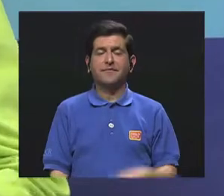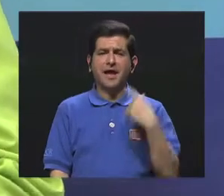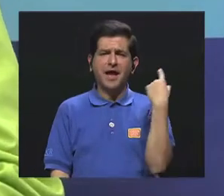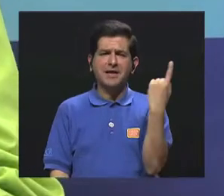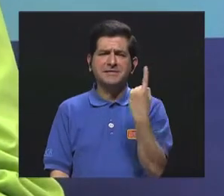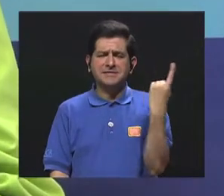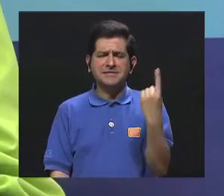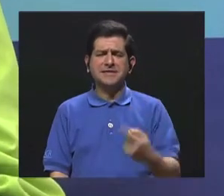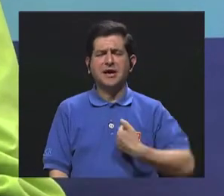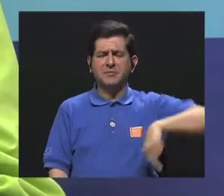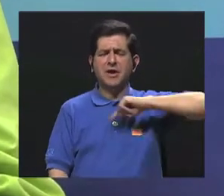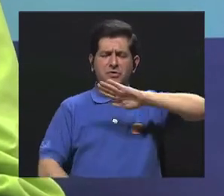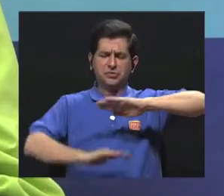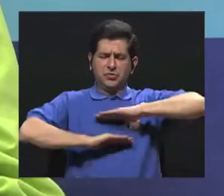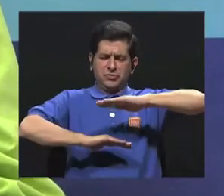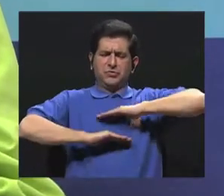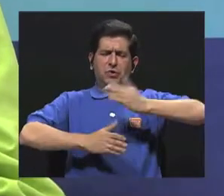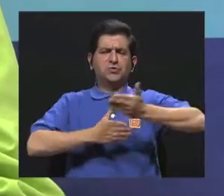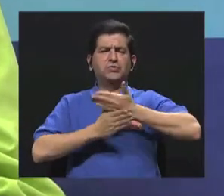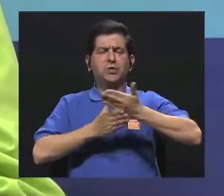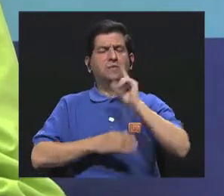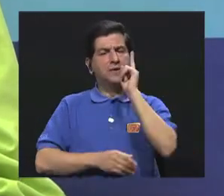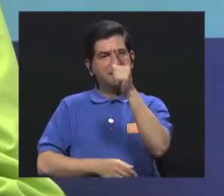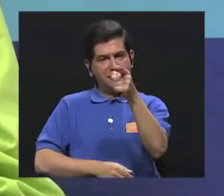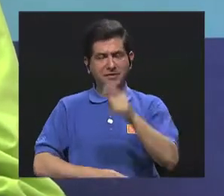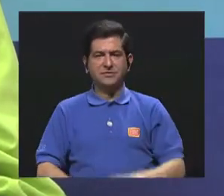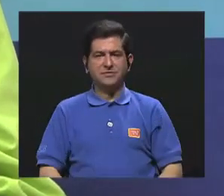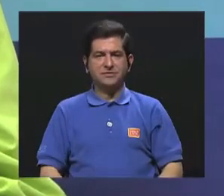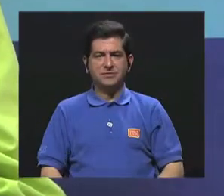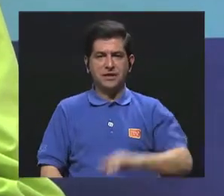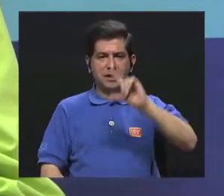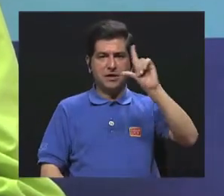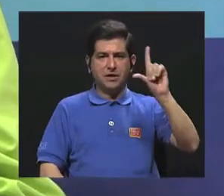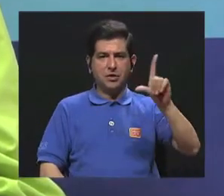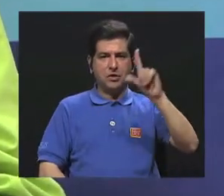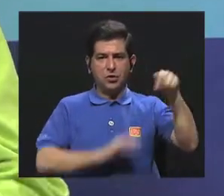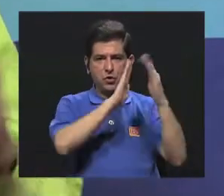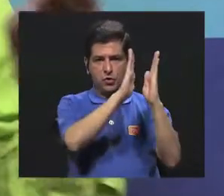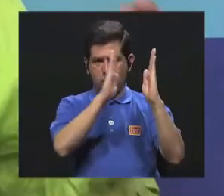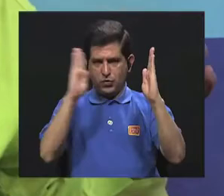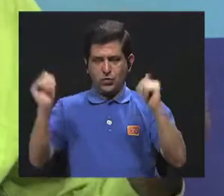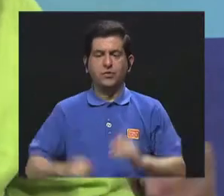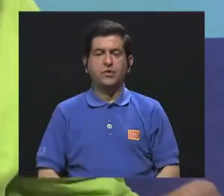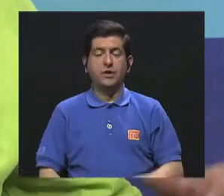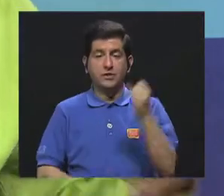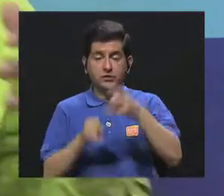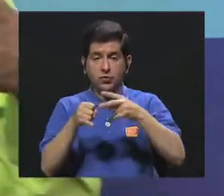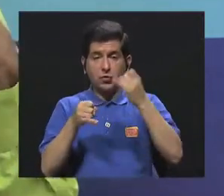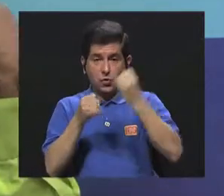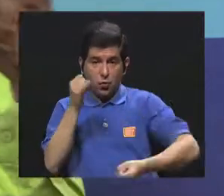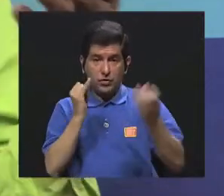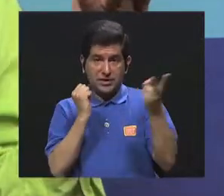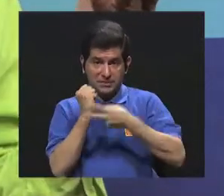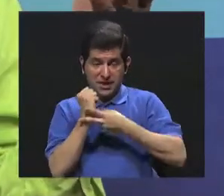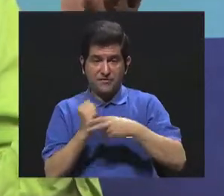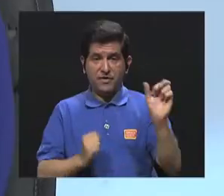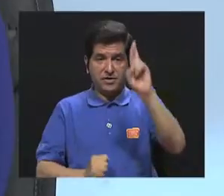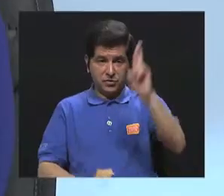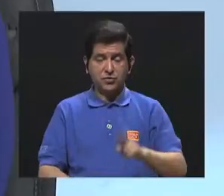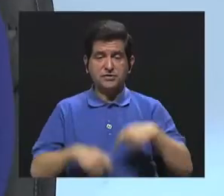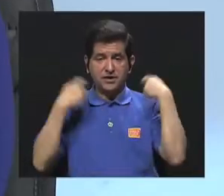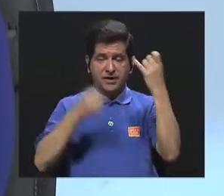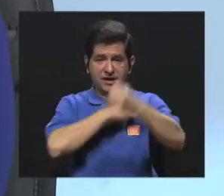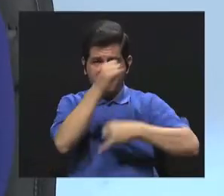Como siempre, muy complacidos de compartir con ustedes Lunes de Cinemateca. En la última edición del Costa Rica